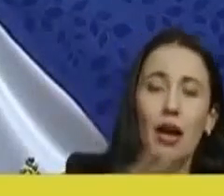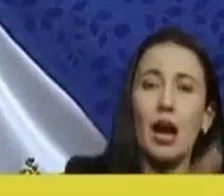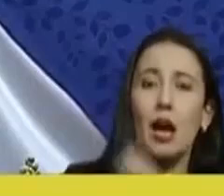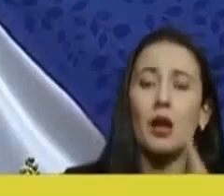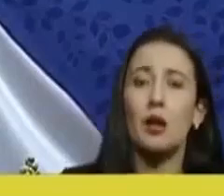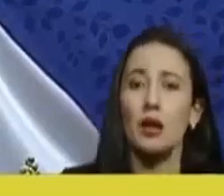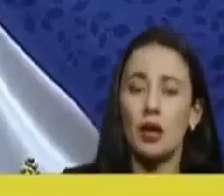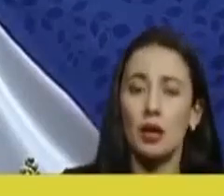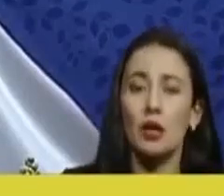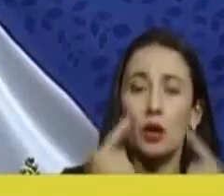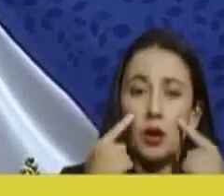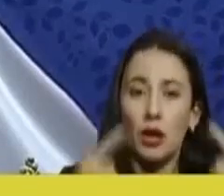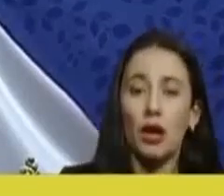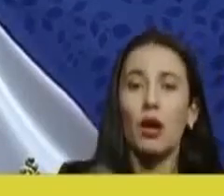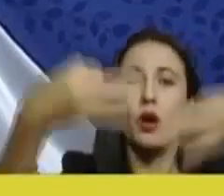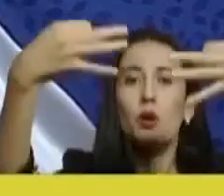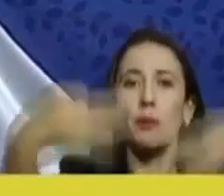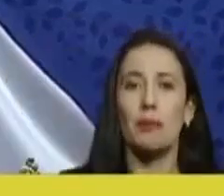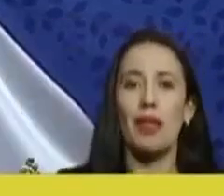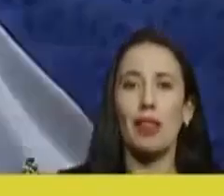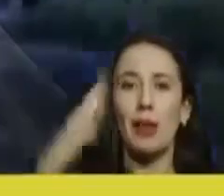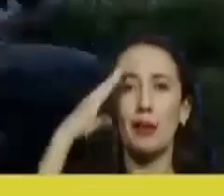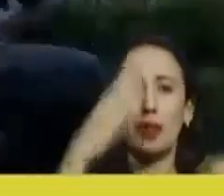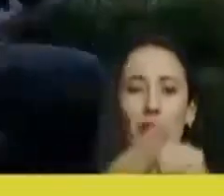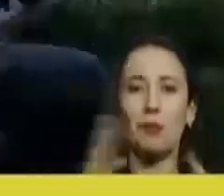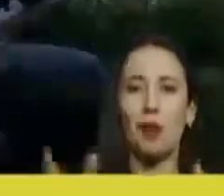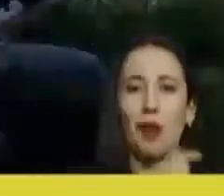entero, tarea cumplida.